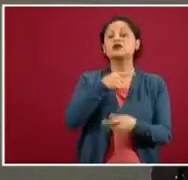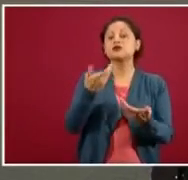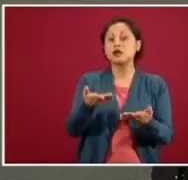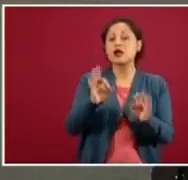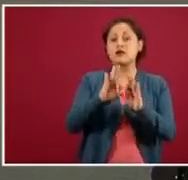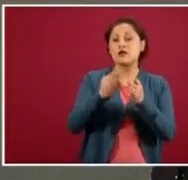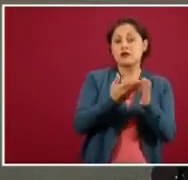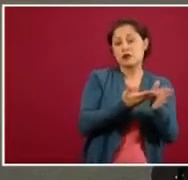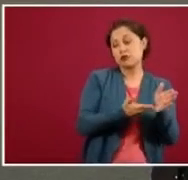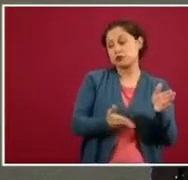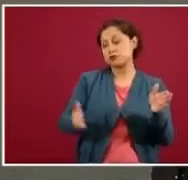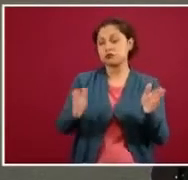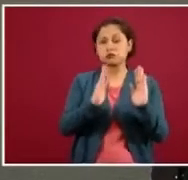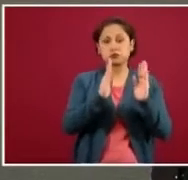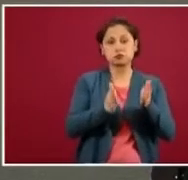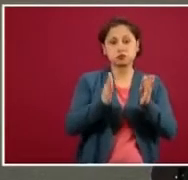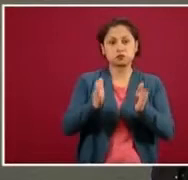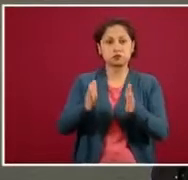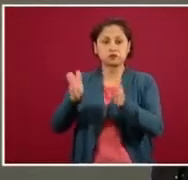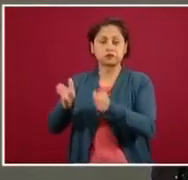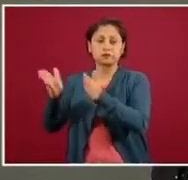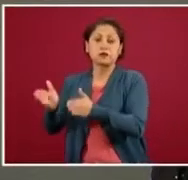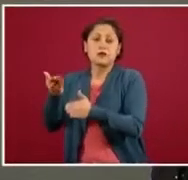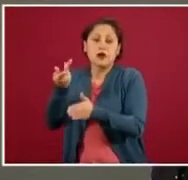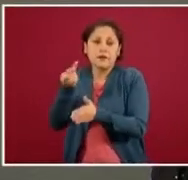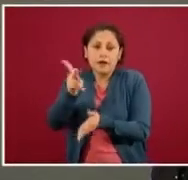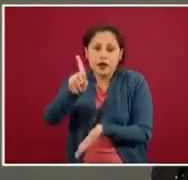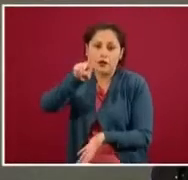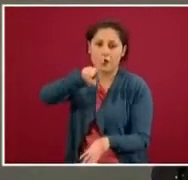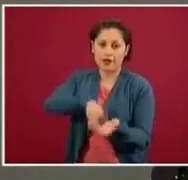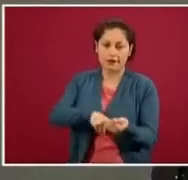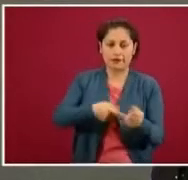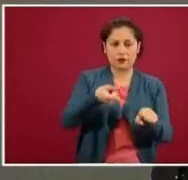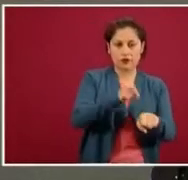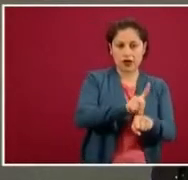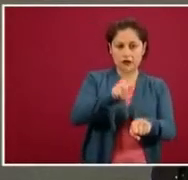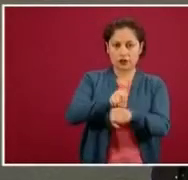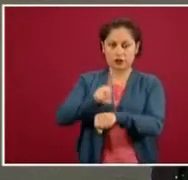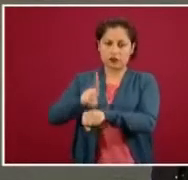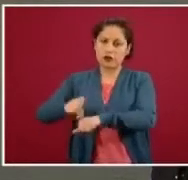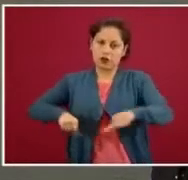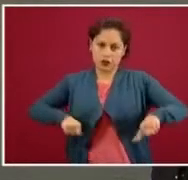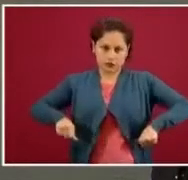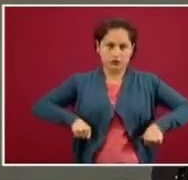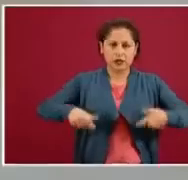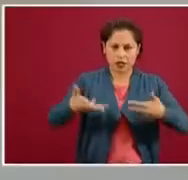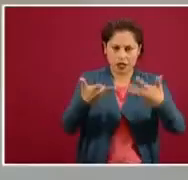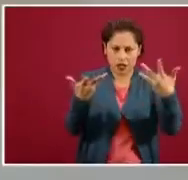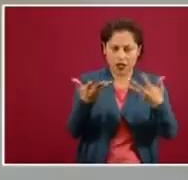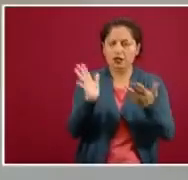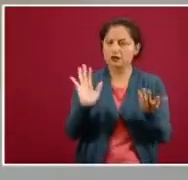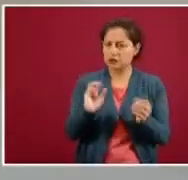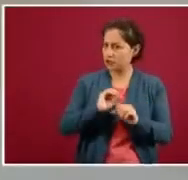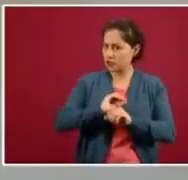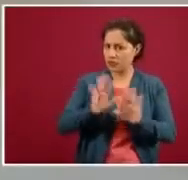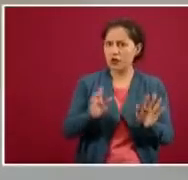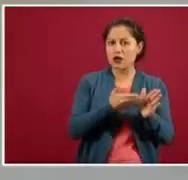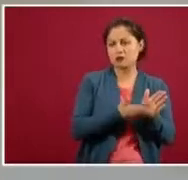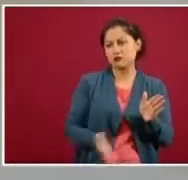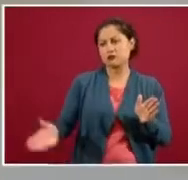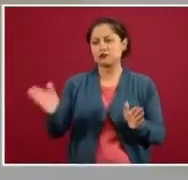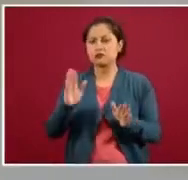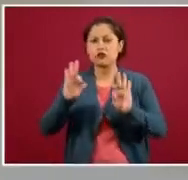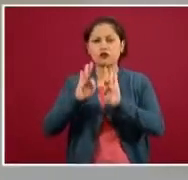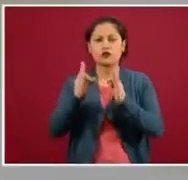plazos intermedios, y finalmente las operaciones son lo que se ejecuta en el día a día. Entonces, hay un componente de la estrategia que es